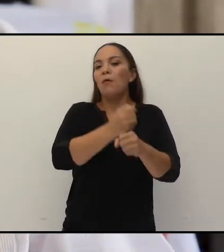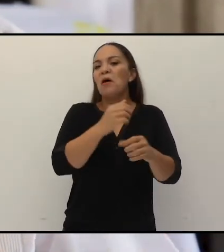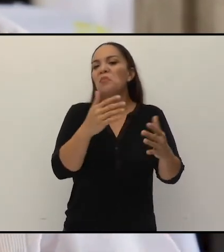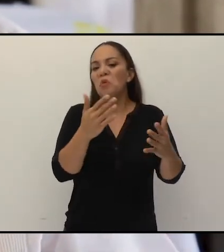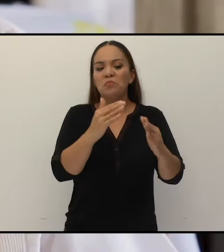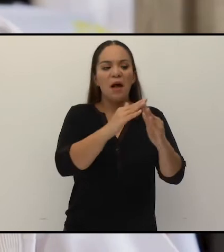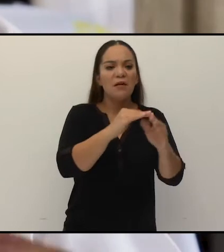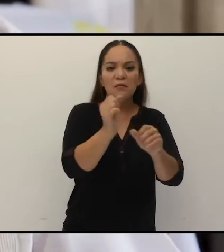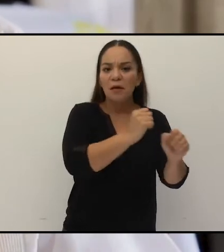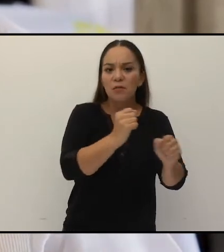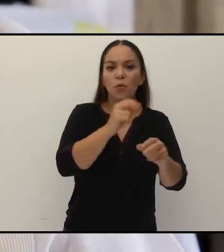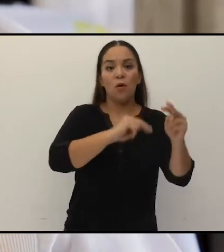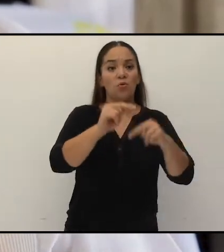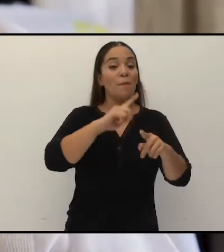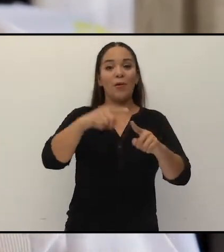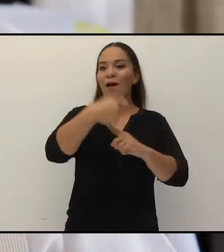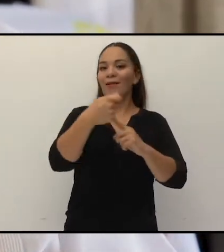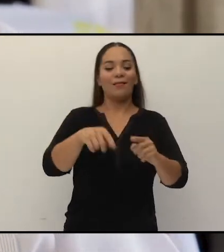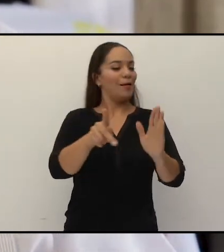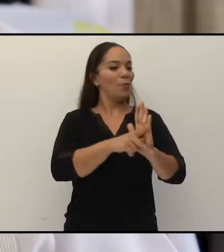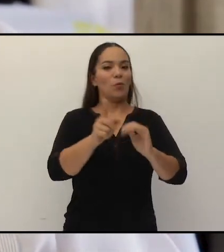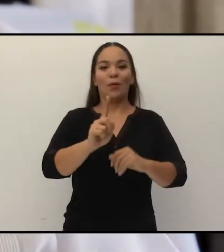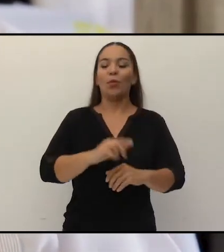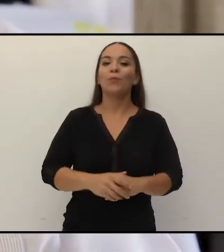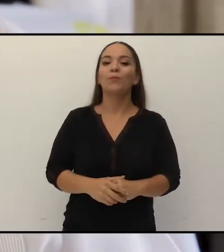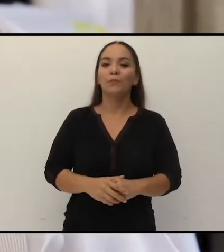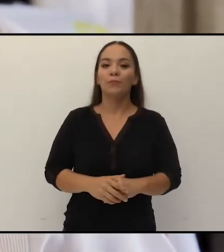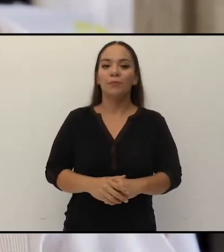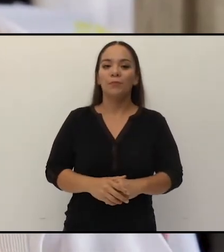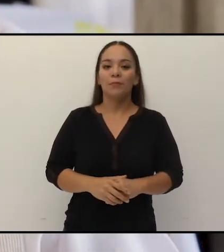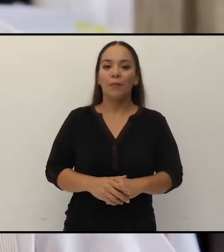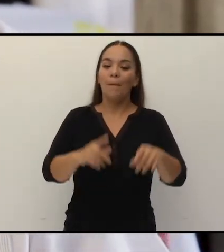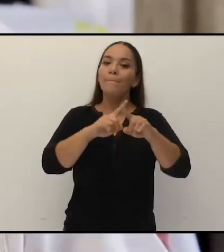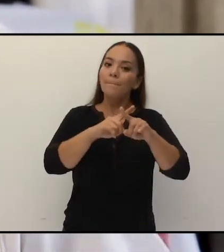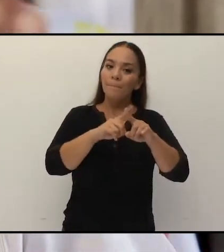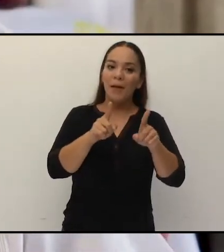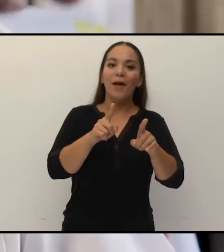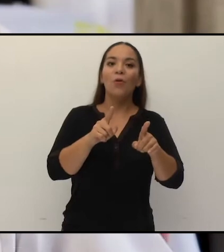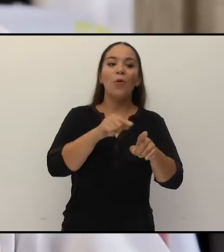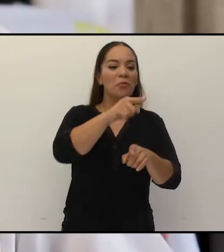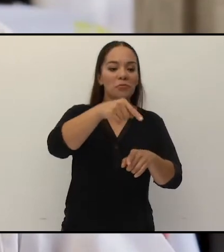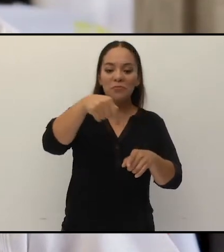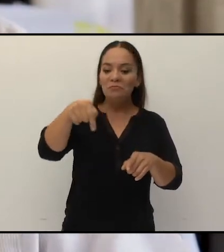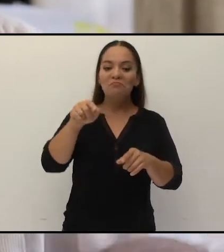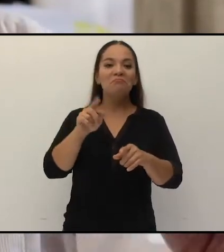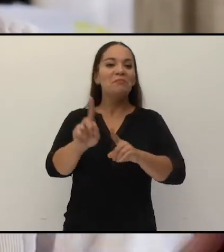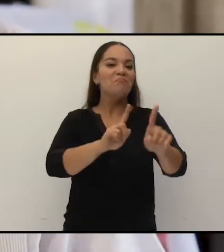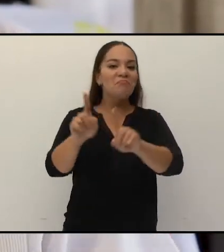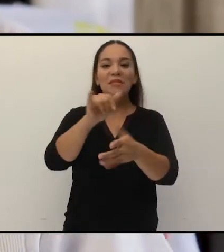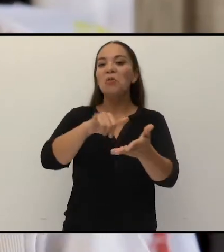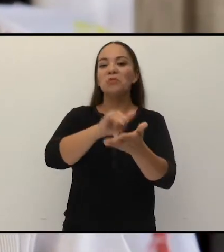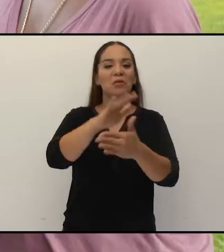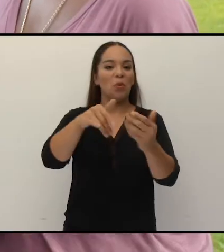pero en casas o en negocios, pero en la bananera no podían trabajar. pero ellos sí andaban por en San José, en toda